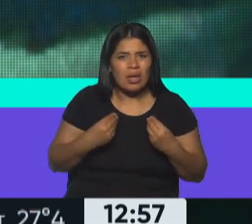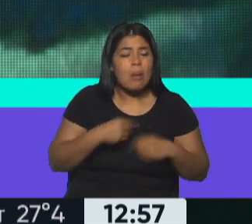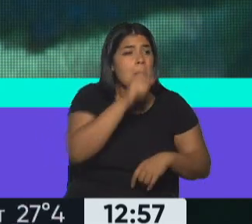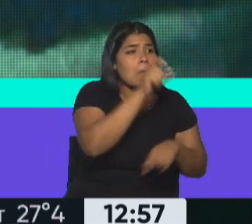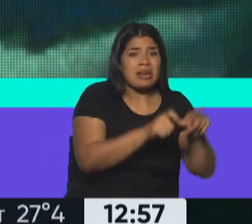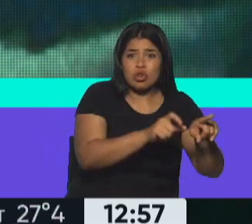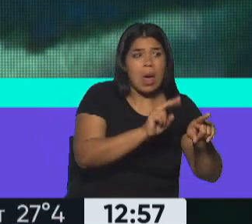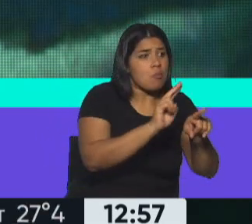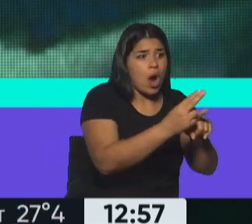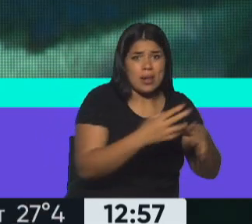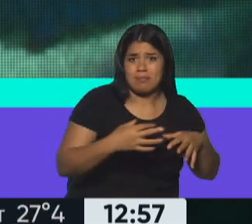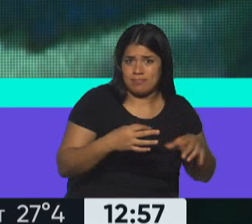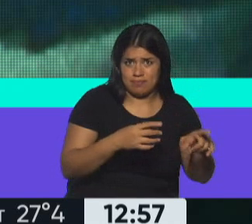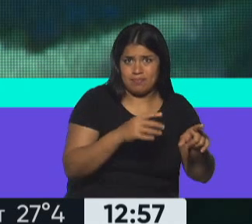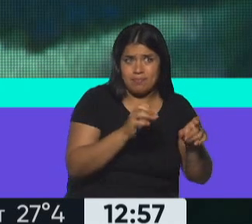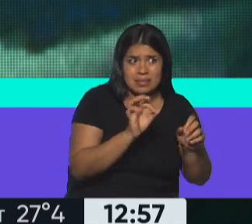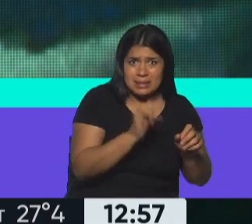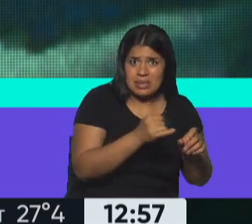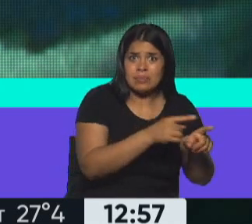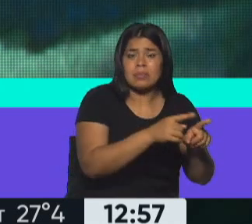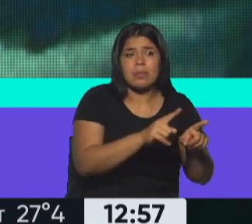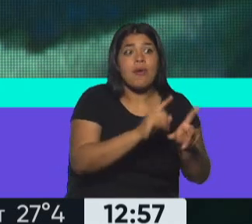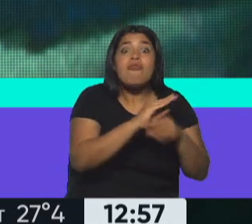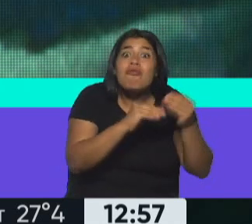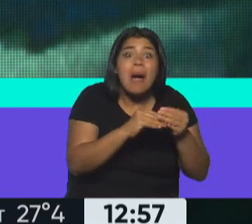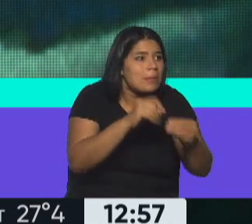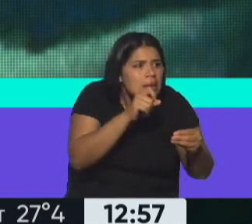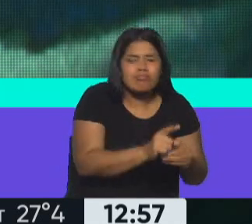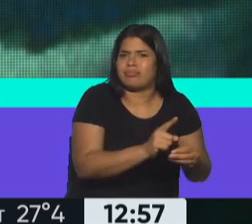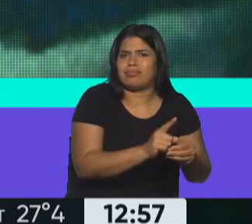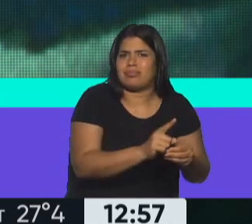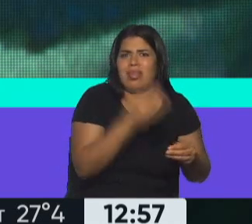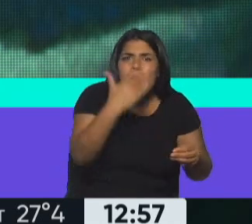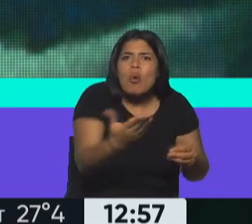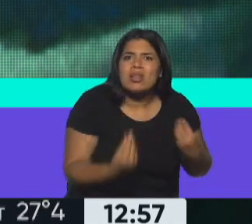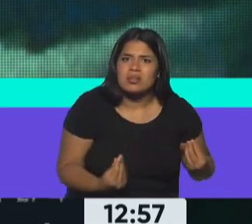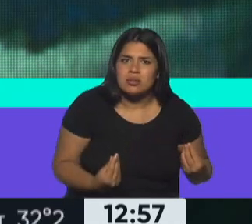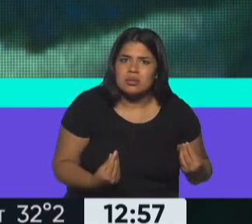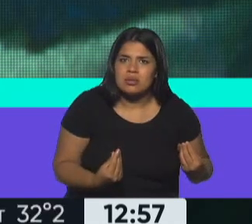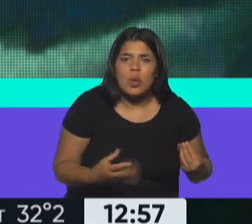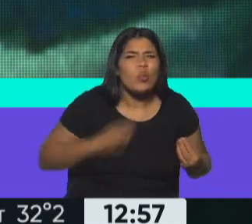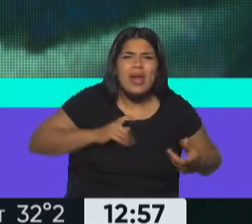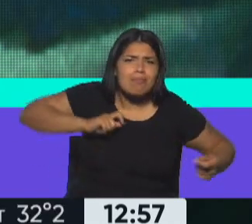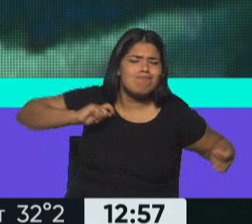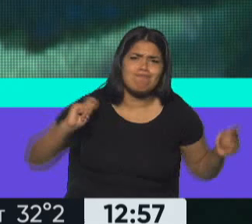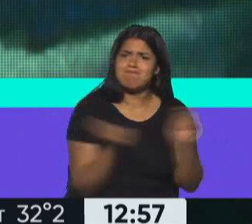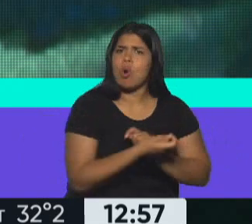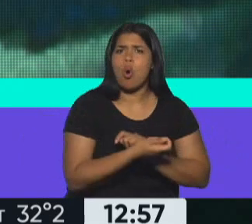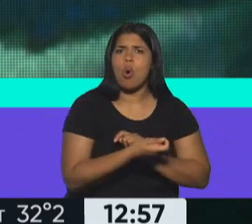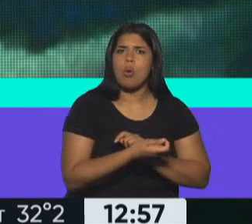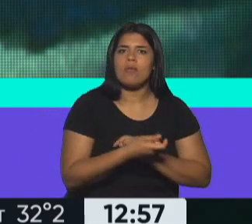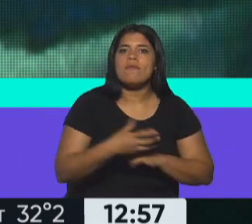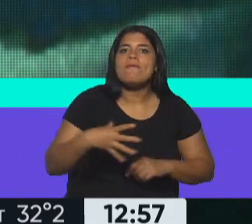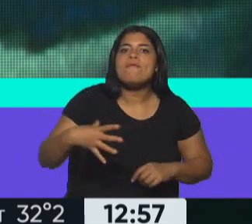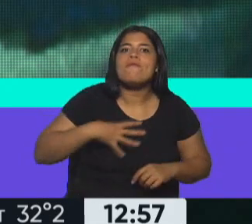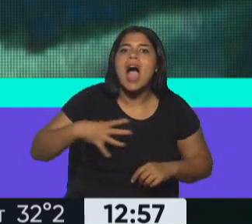pero después la vida de la familia de los papás de los abuelos de los amigos de la misma les falta